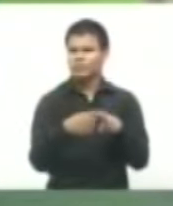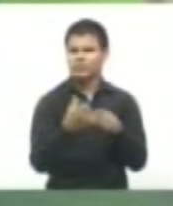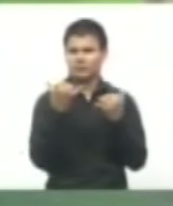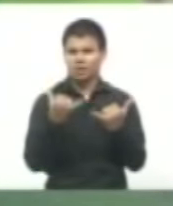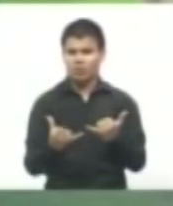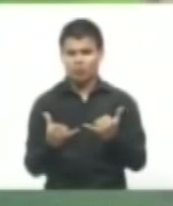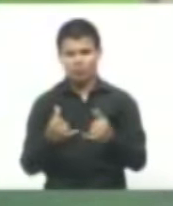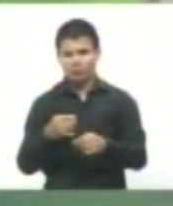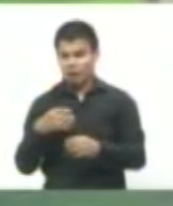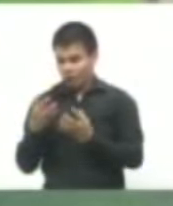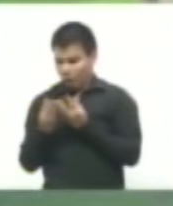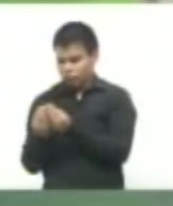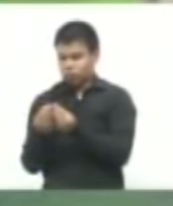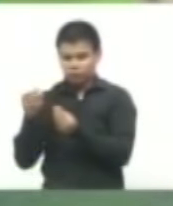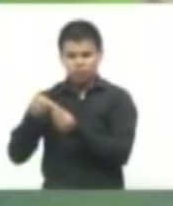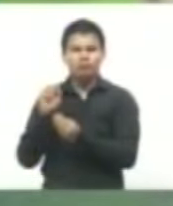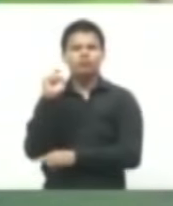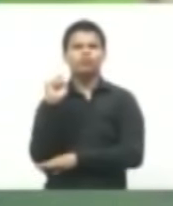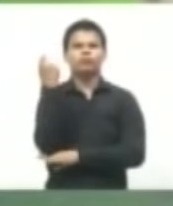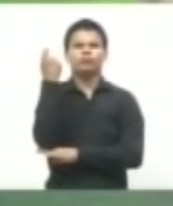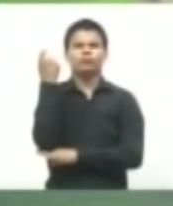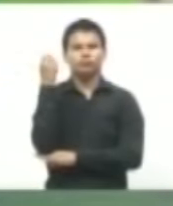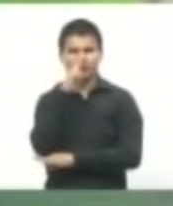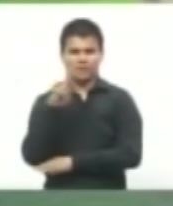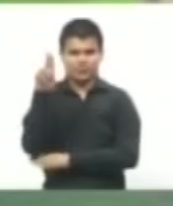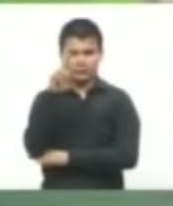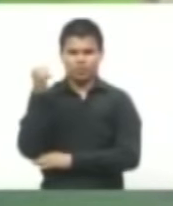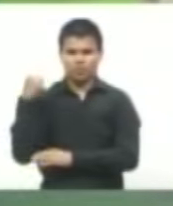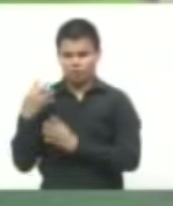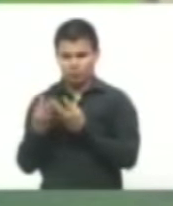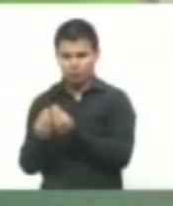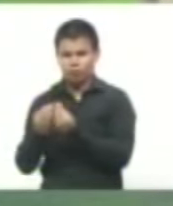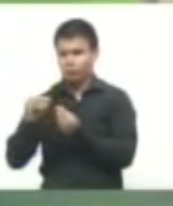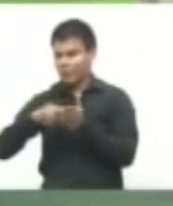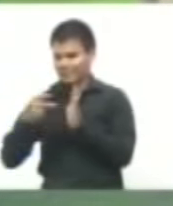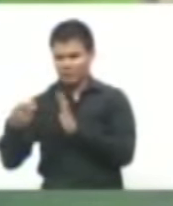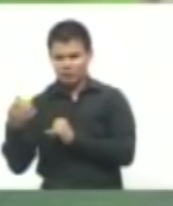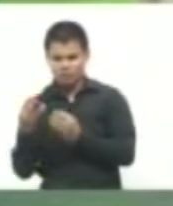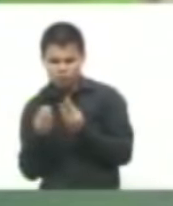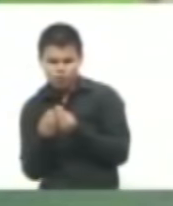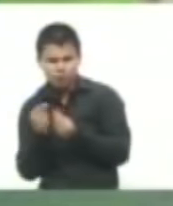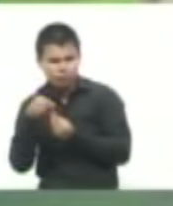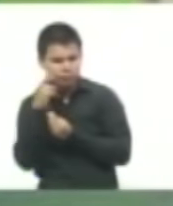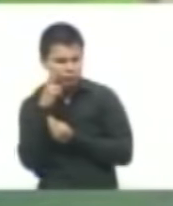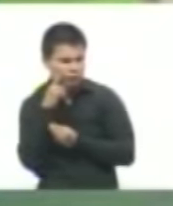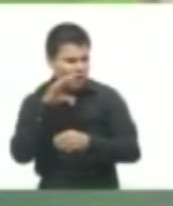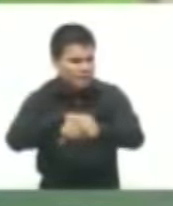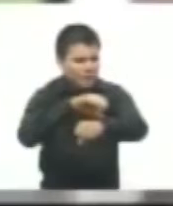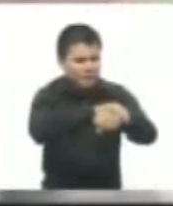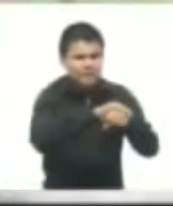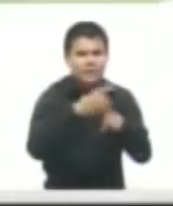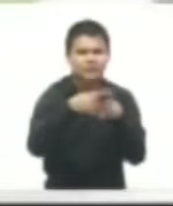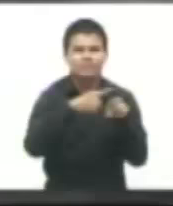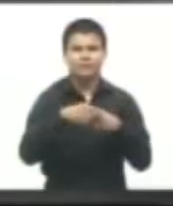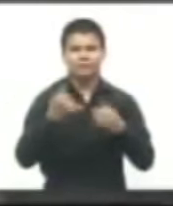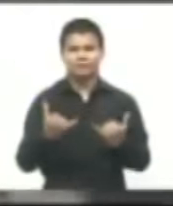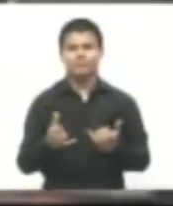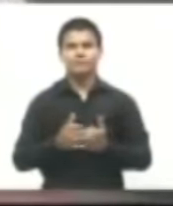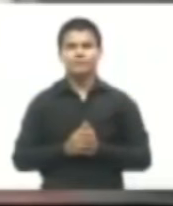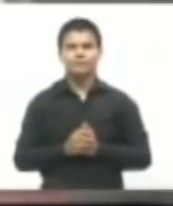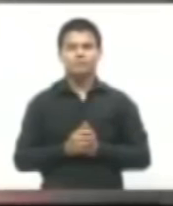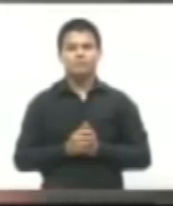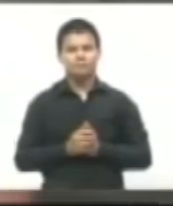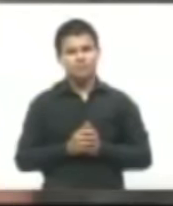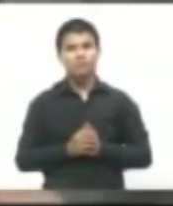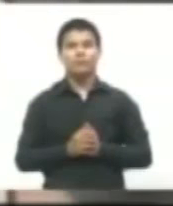anticorrupción realiza la Fiscalía General de la Nación a través de su cuerpo técnico. Aquí está el informe de las noticias. En un contundente